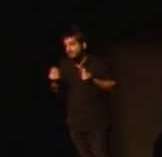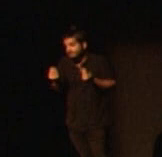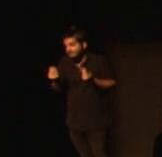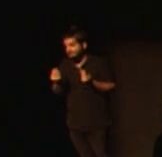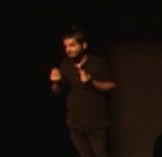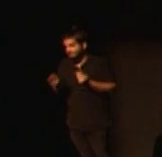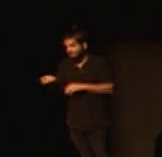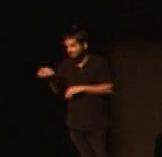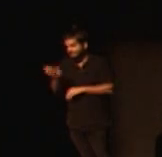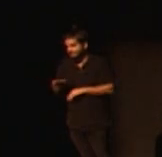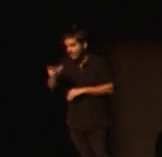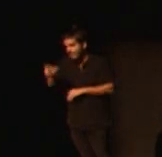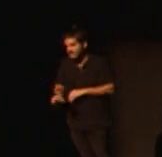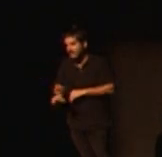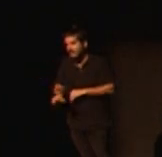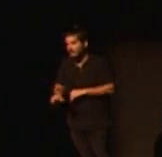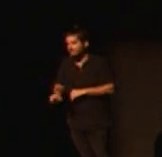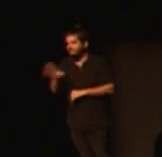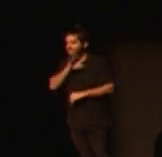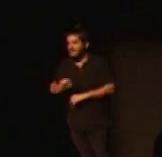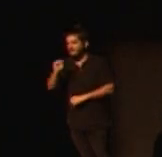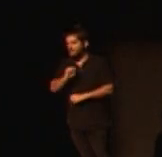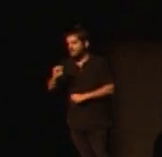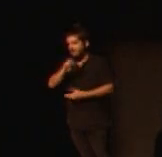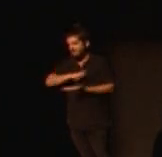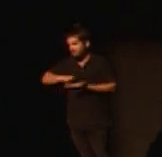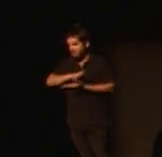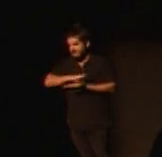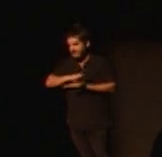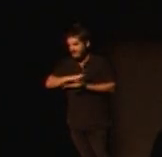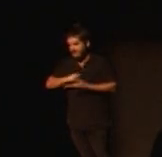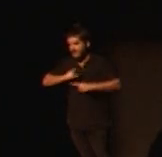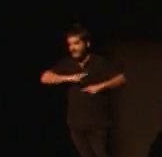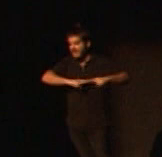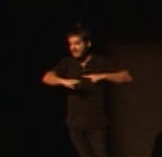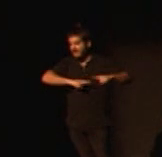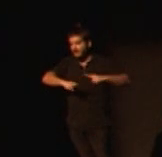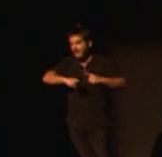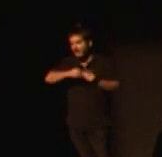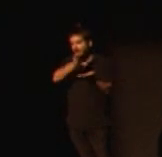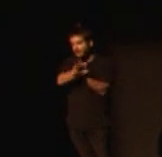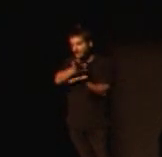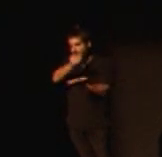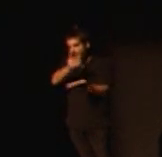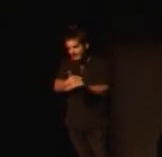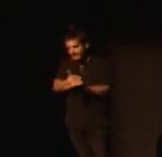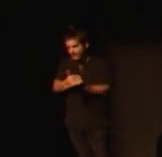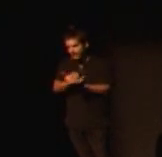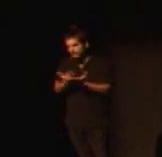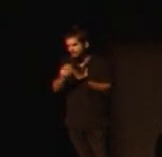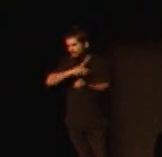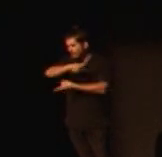Últimamente una persona maravillosa de esta región que fue directora de Torre Pacheco durante muchísimos años, que el año pasado estuvo